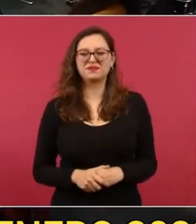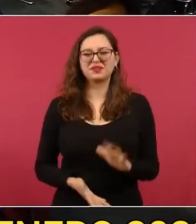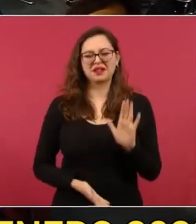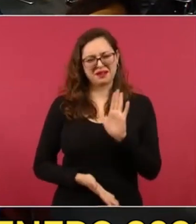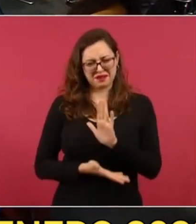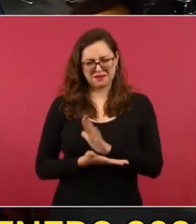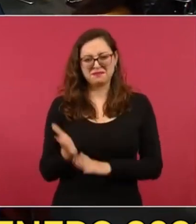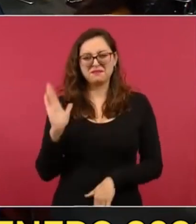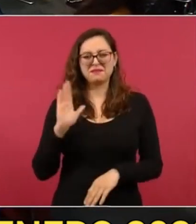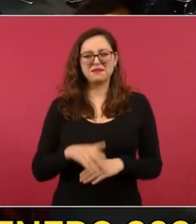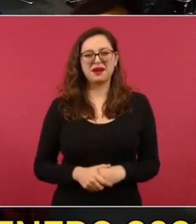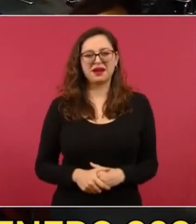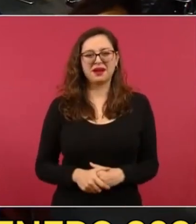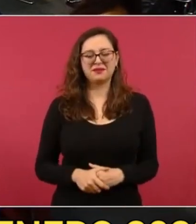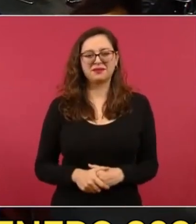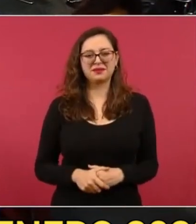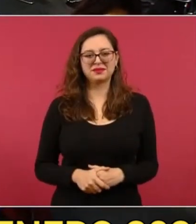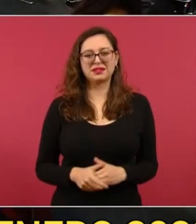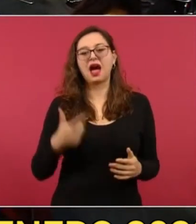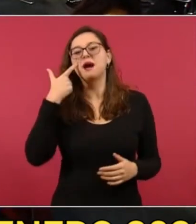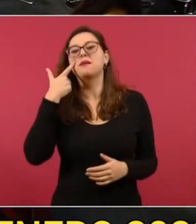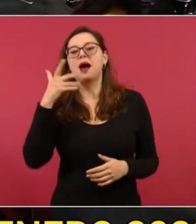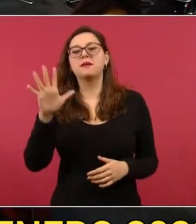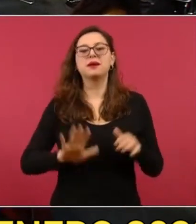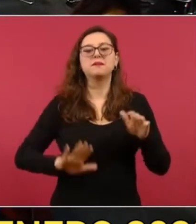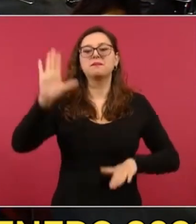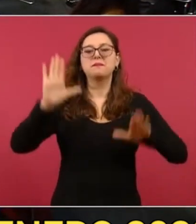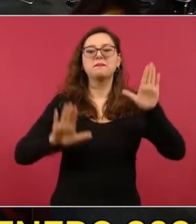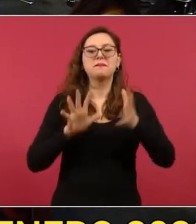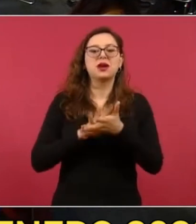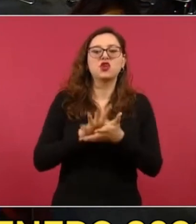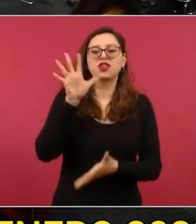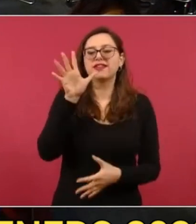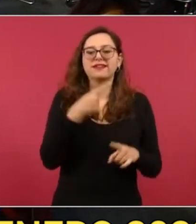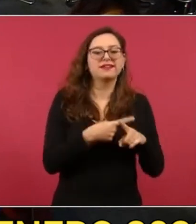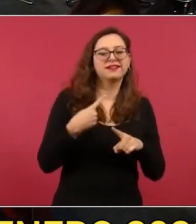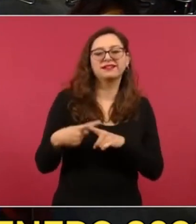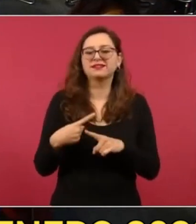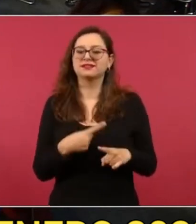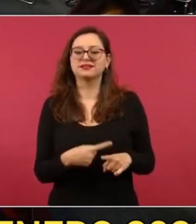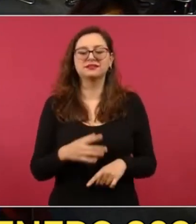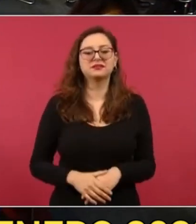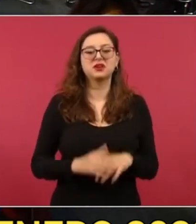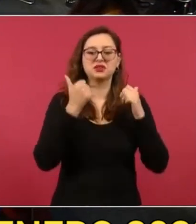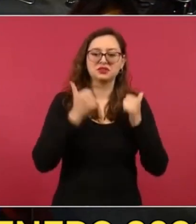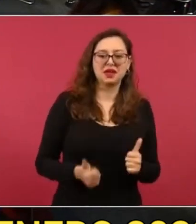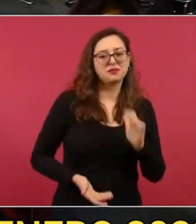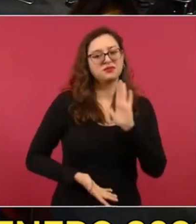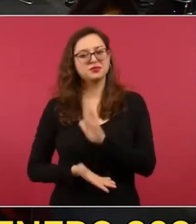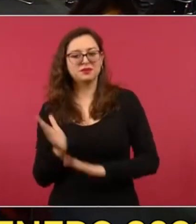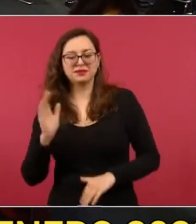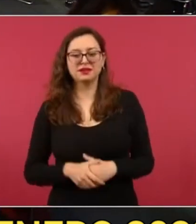Vamos a mayoritearlos. ¿Nos quedamos o nos